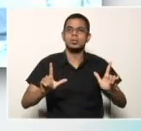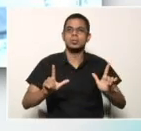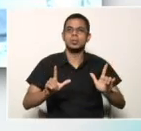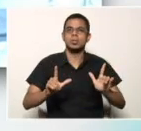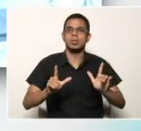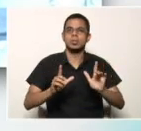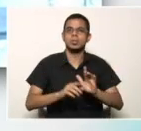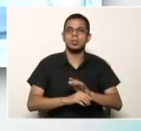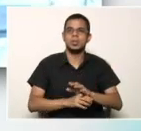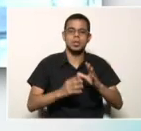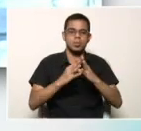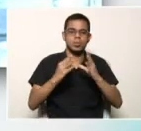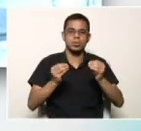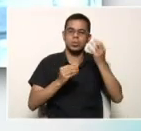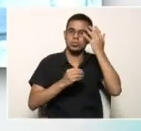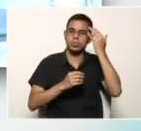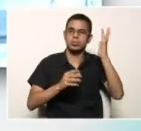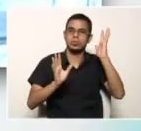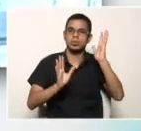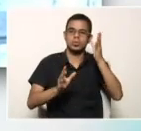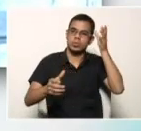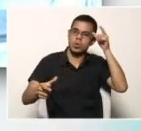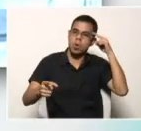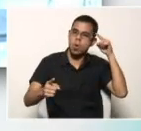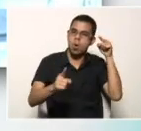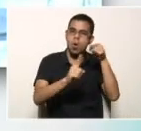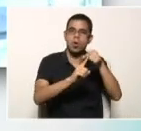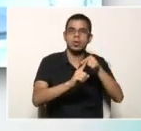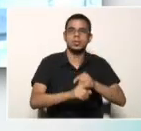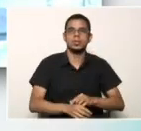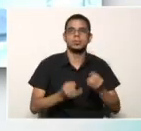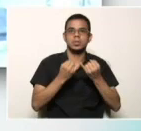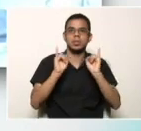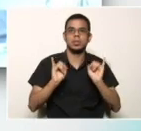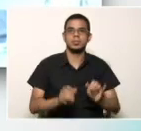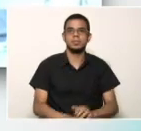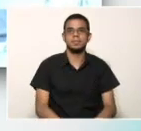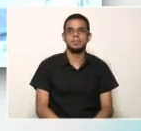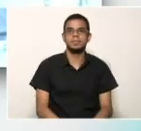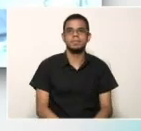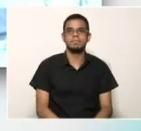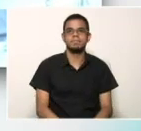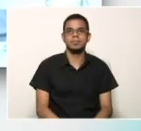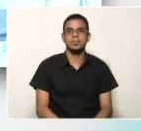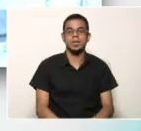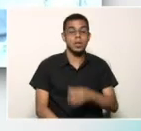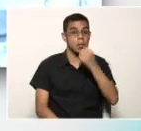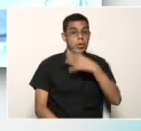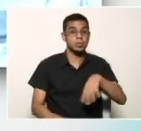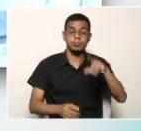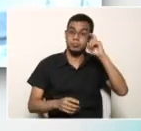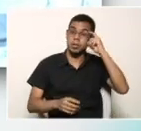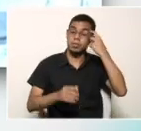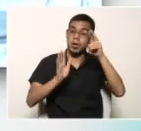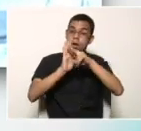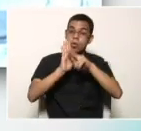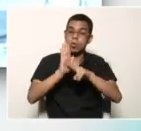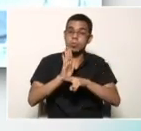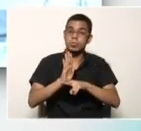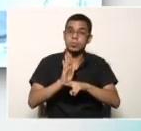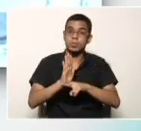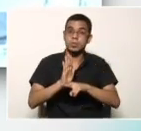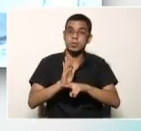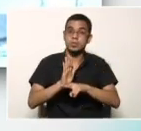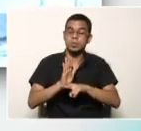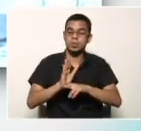sobre todo por nuestro sueño de ser una patria nuestra, de ser una patria independiente. Bien, muchachos, bueno, recordándoles las normas de seguridad, todo equipo eléctrico